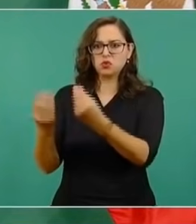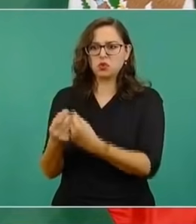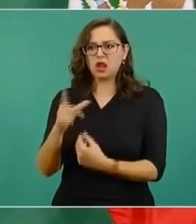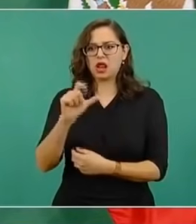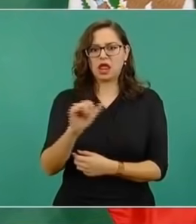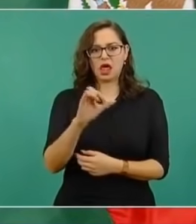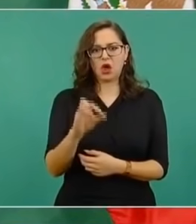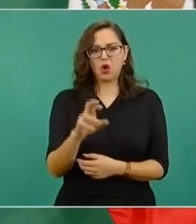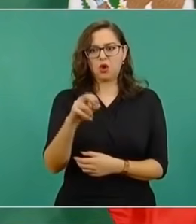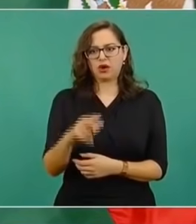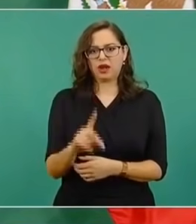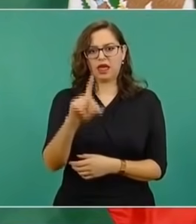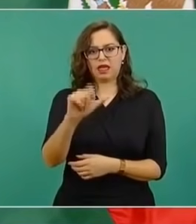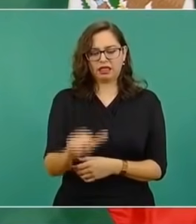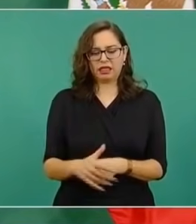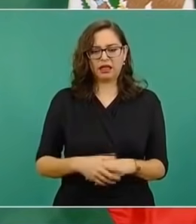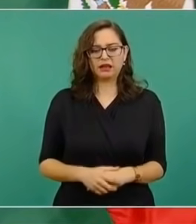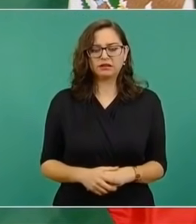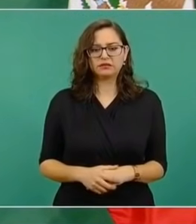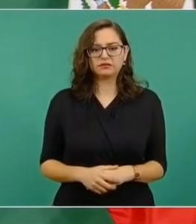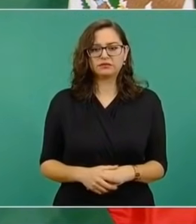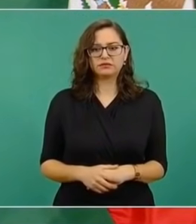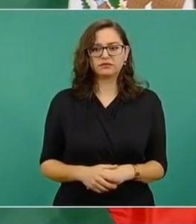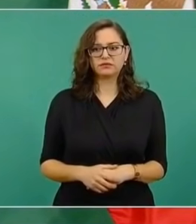Es un artículo.